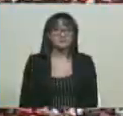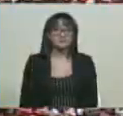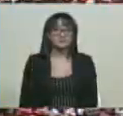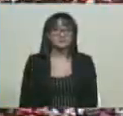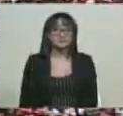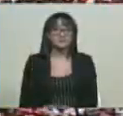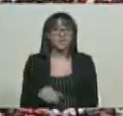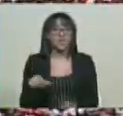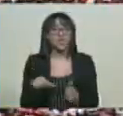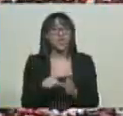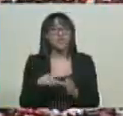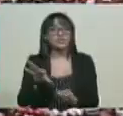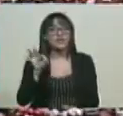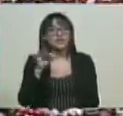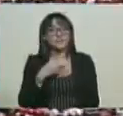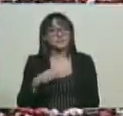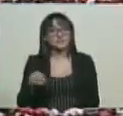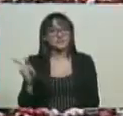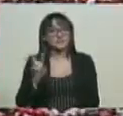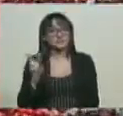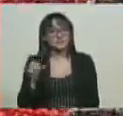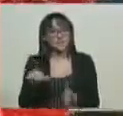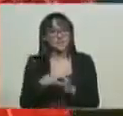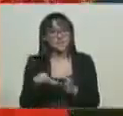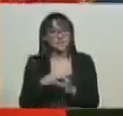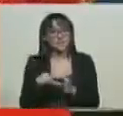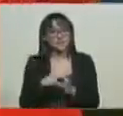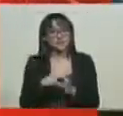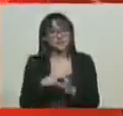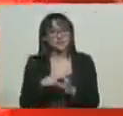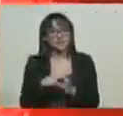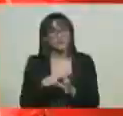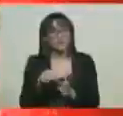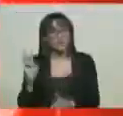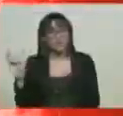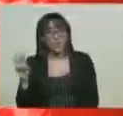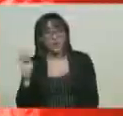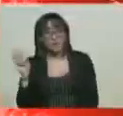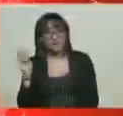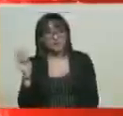¿Y dónde se elige al presidente de Venezuela? En Washington.